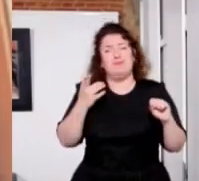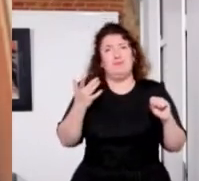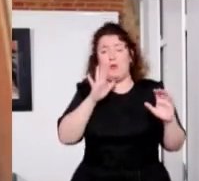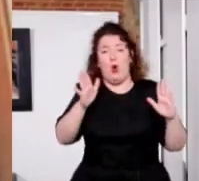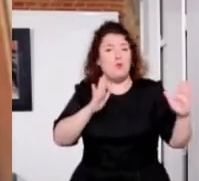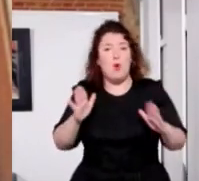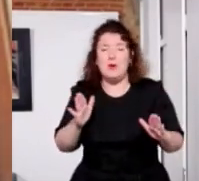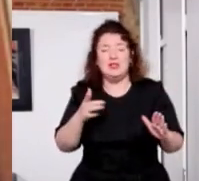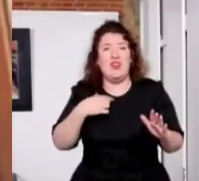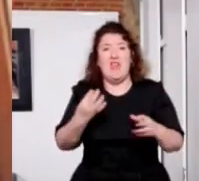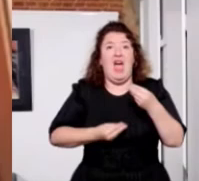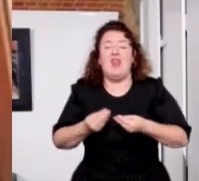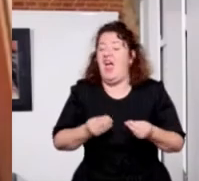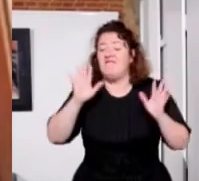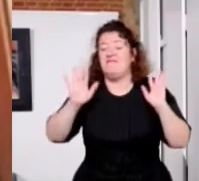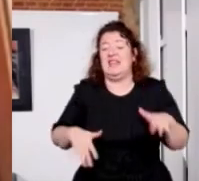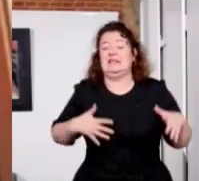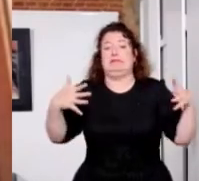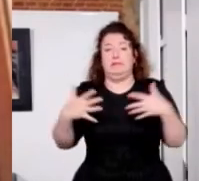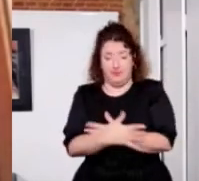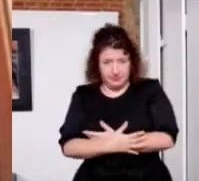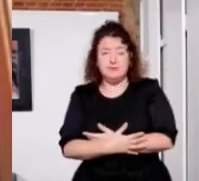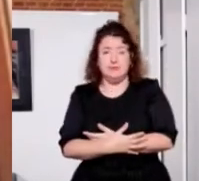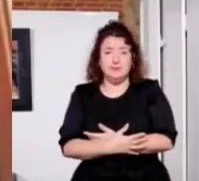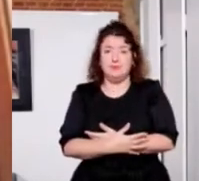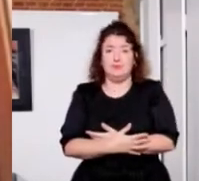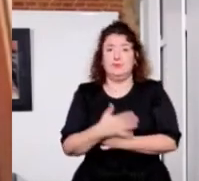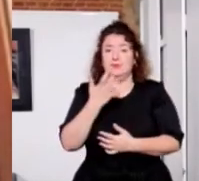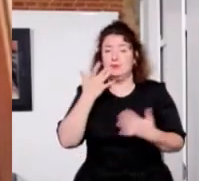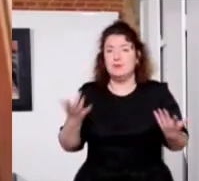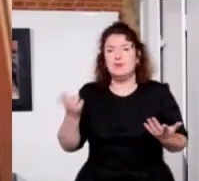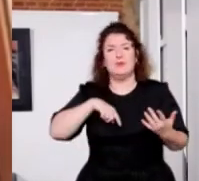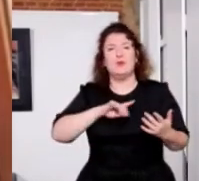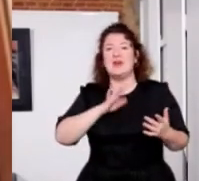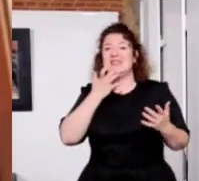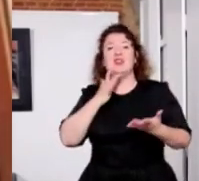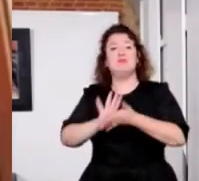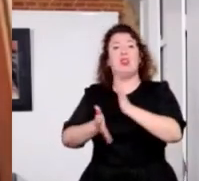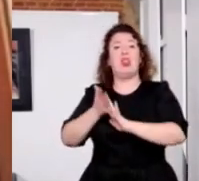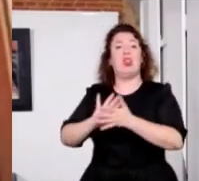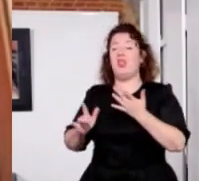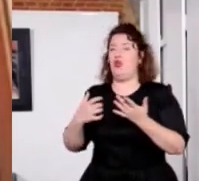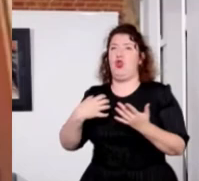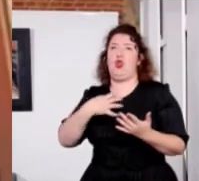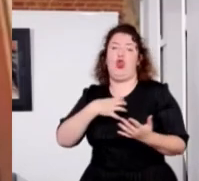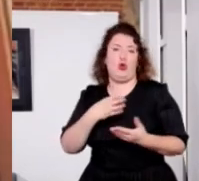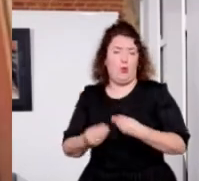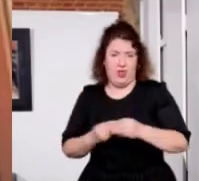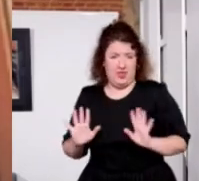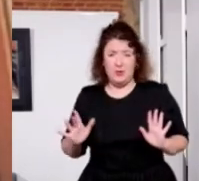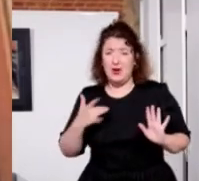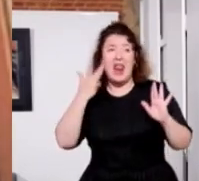hicimos de la mejor manera que pudimos porque lo que era impresentable es mantenerse con las manos limpias y